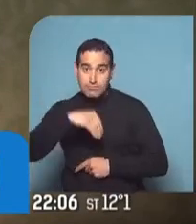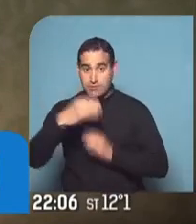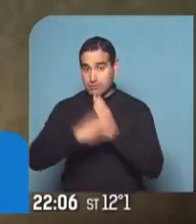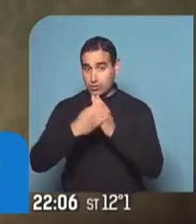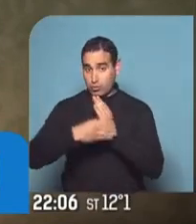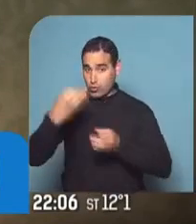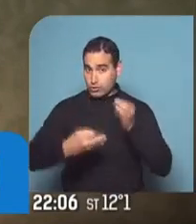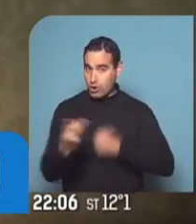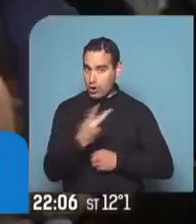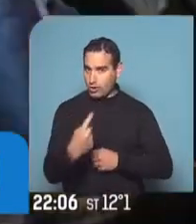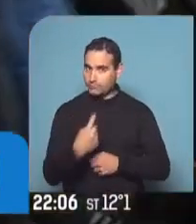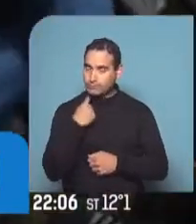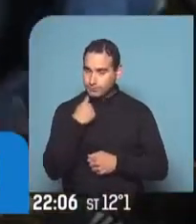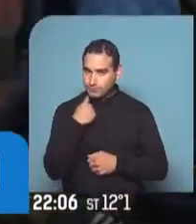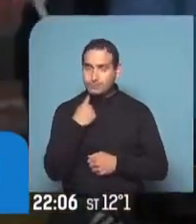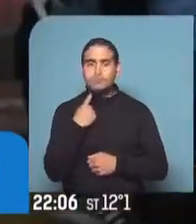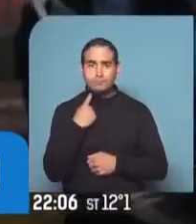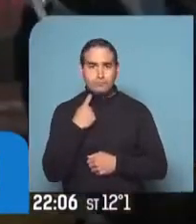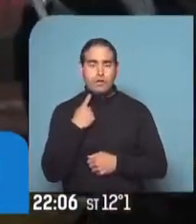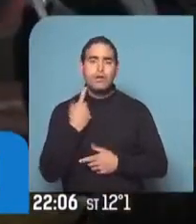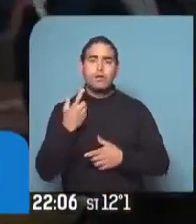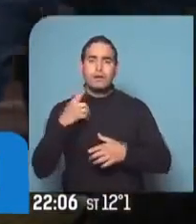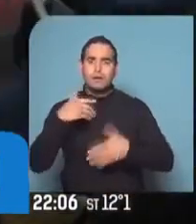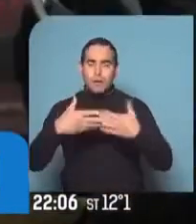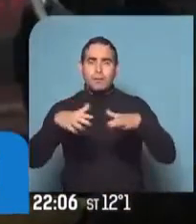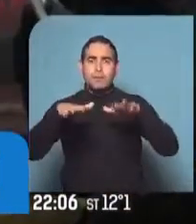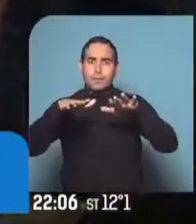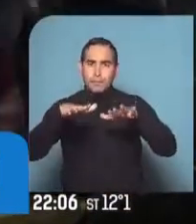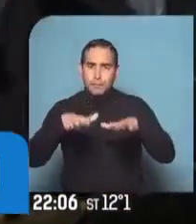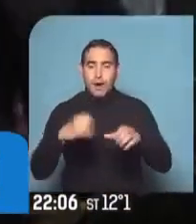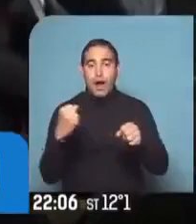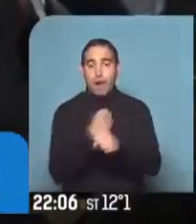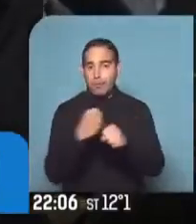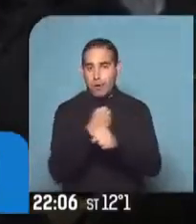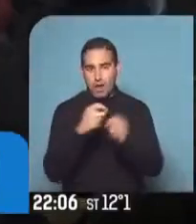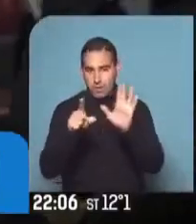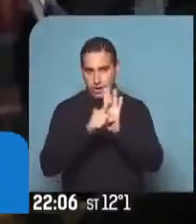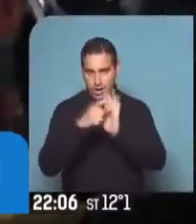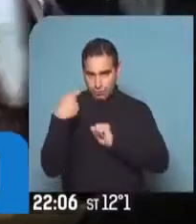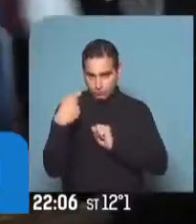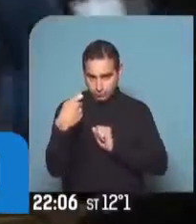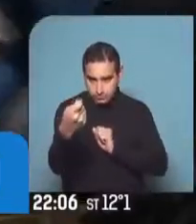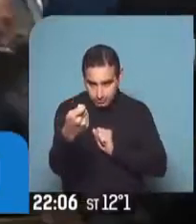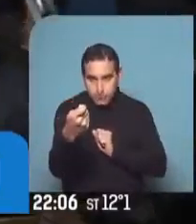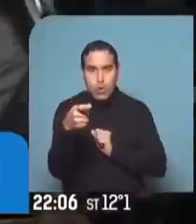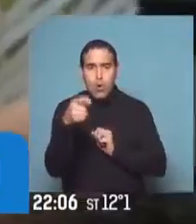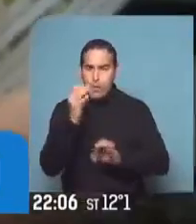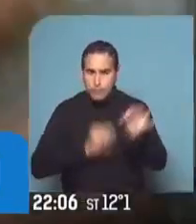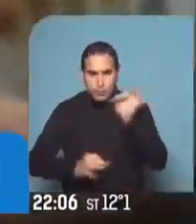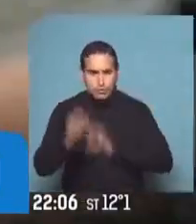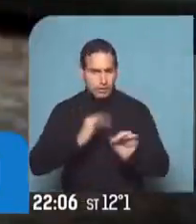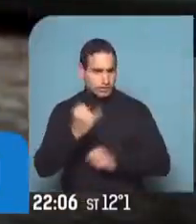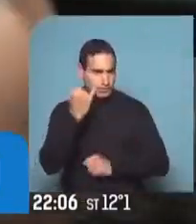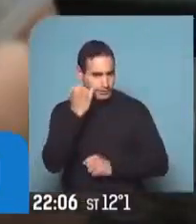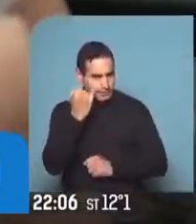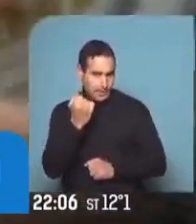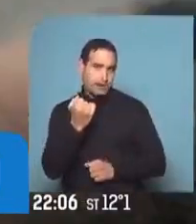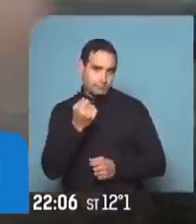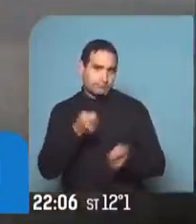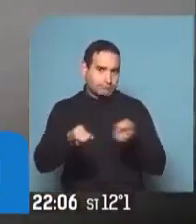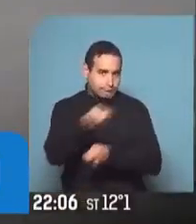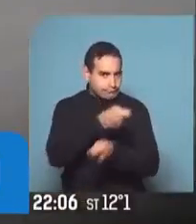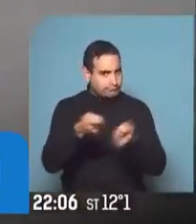Moro. La calma llegaría con la aprobación de la reforma previsional, un proyecto reclamado por los mercados